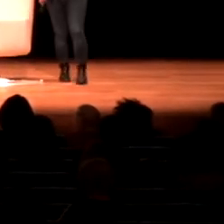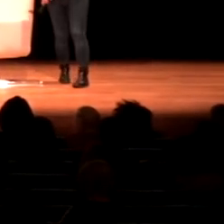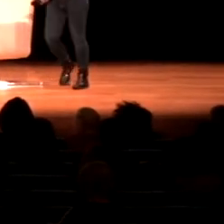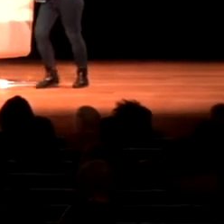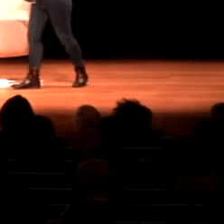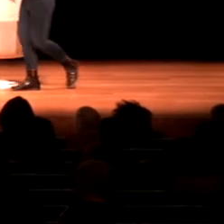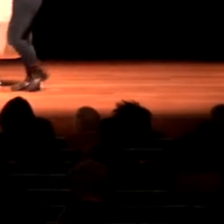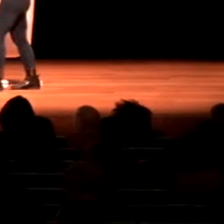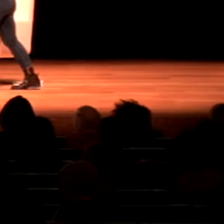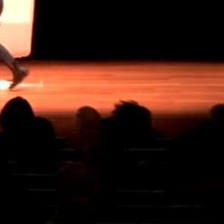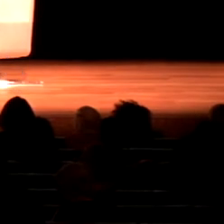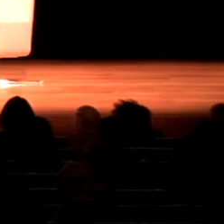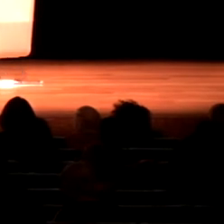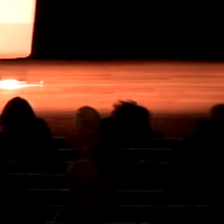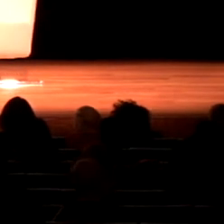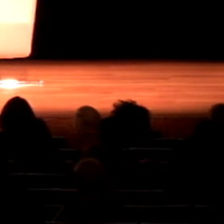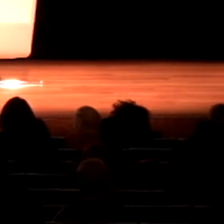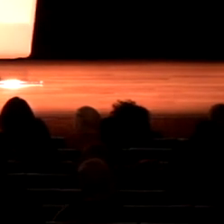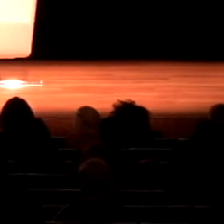ingurura?